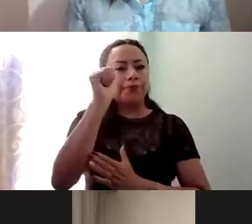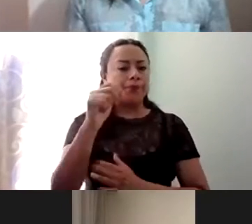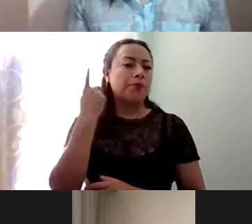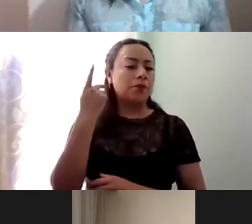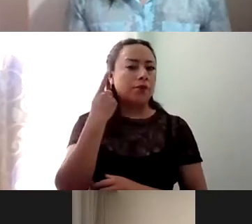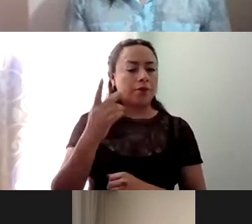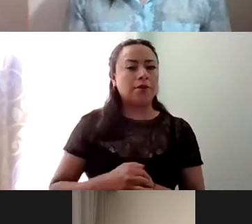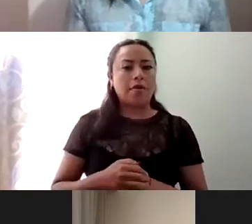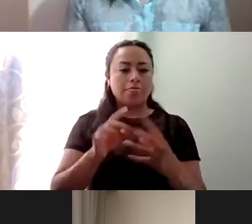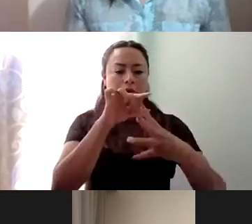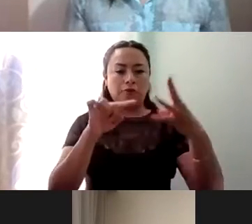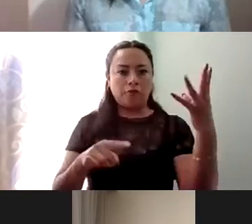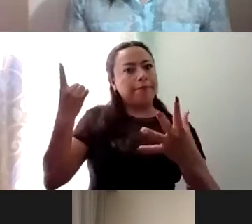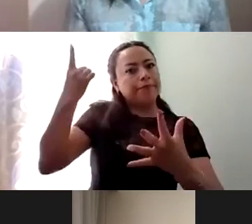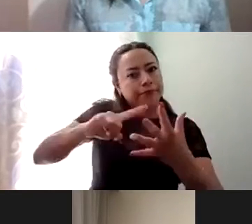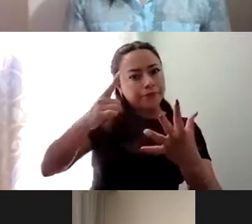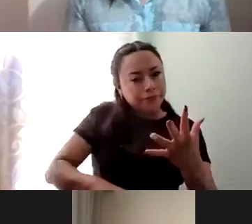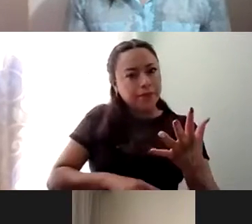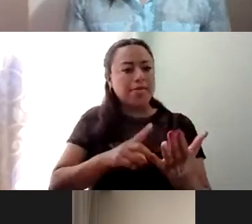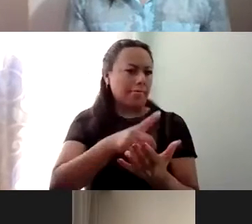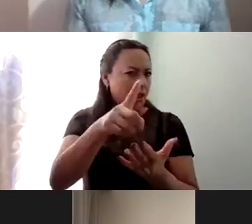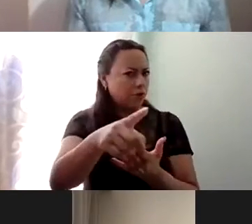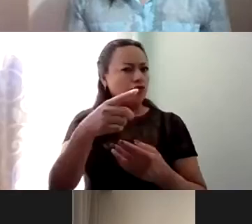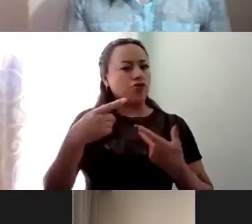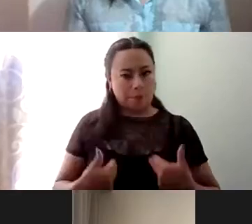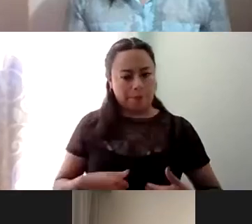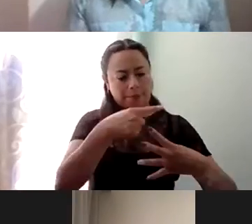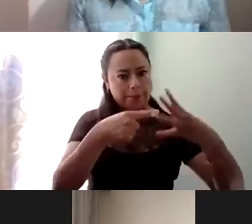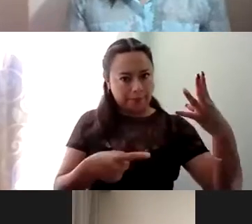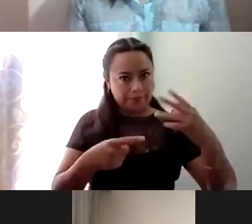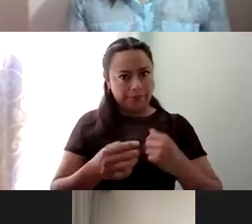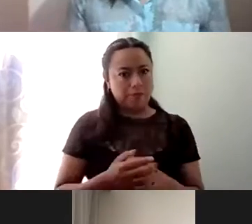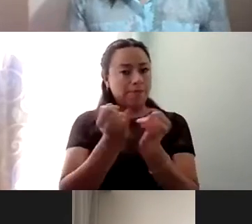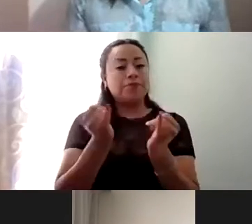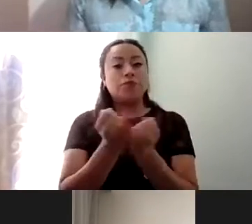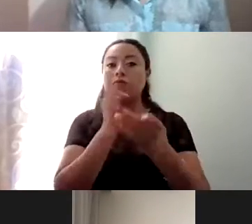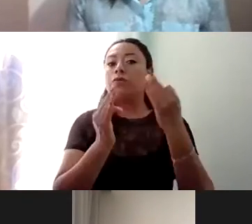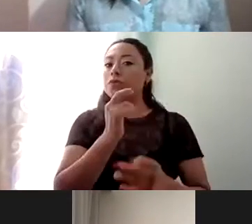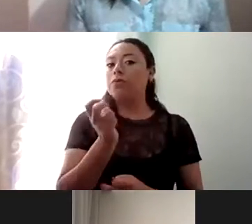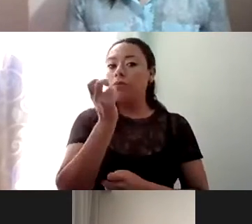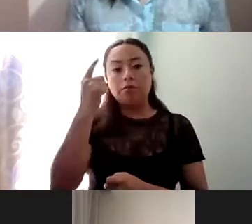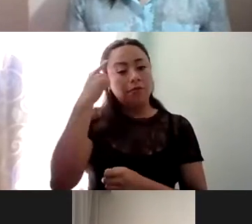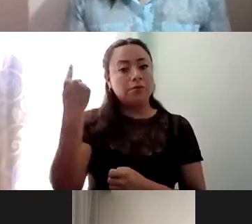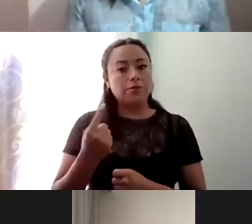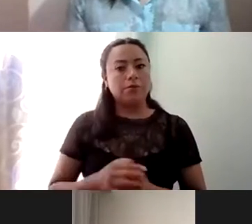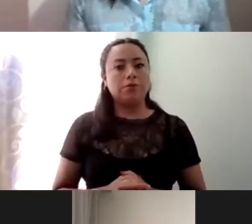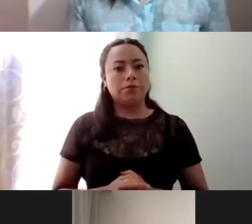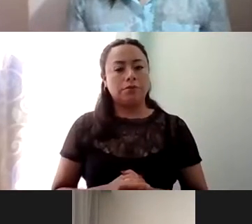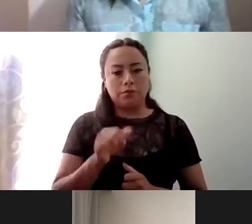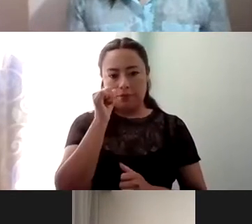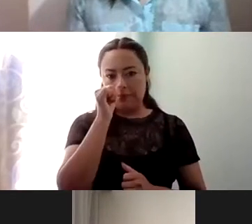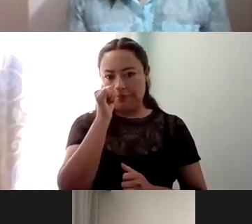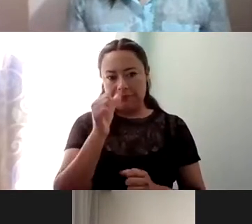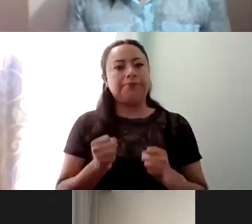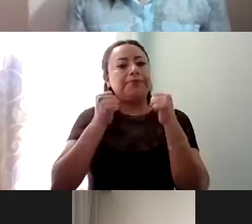parte dogmática, con la parte de los derechos humanos, y bueno, que han servido para